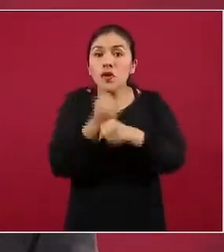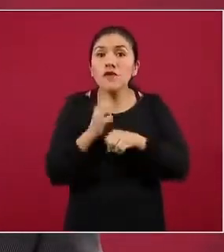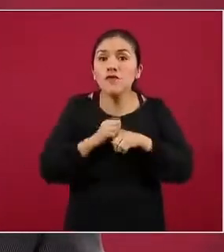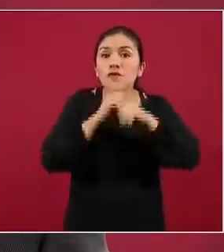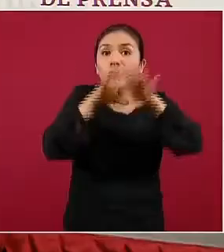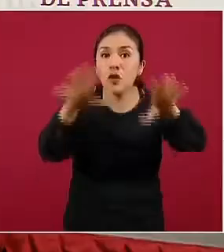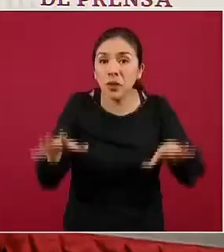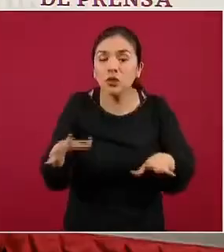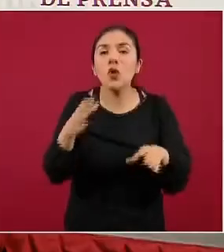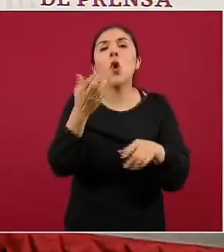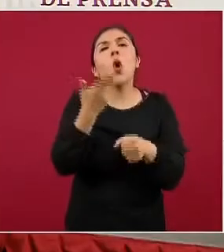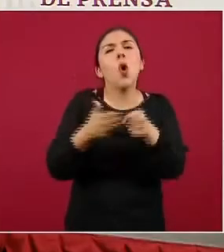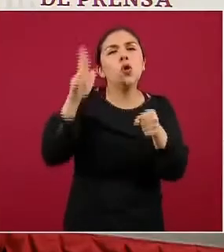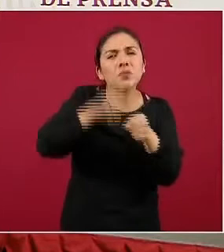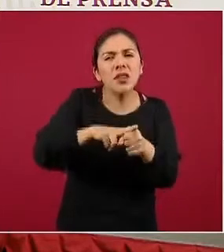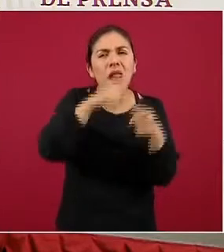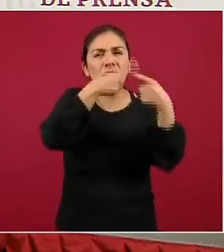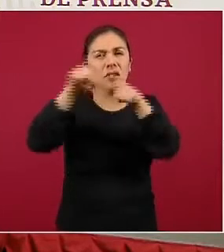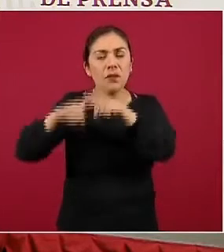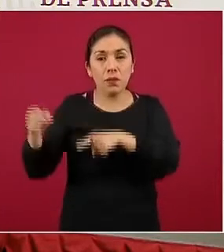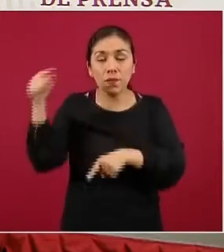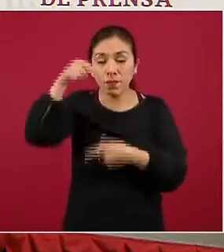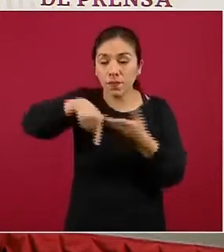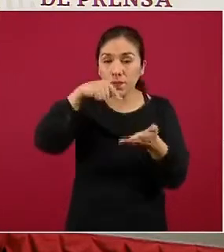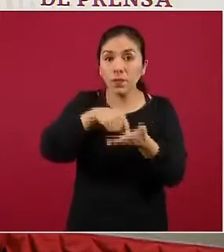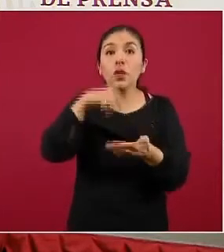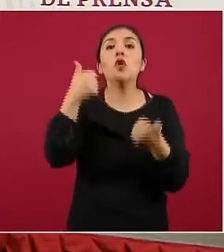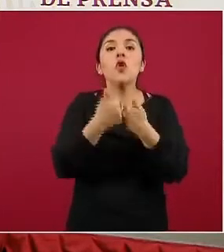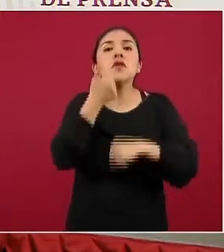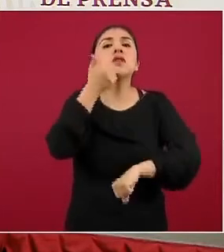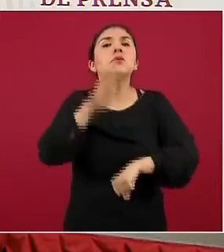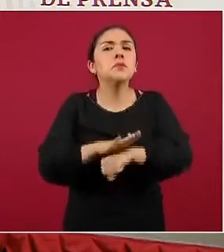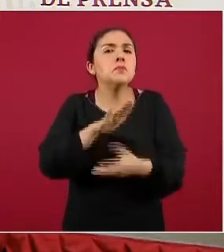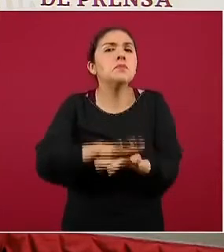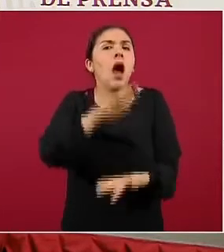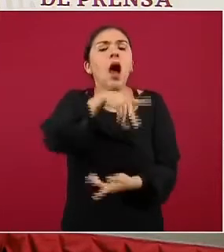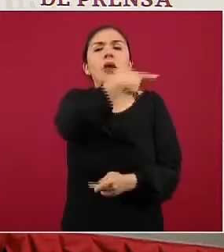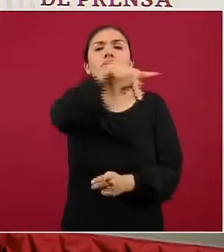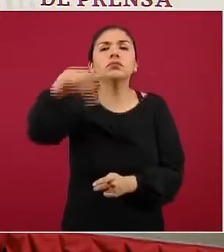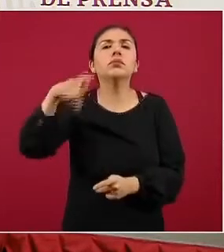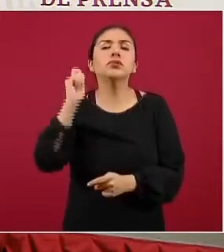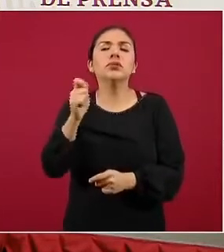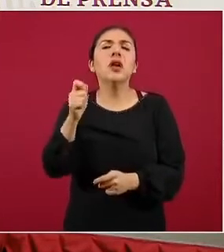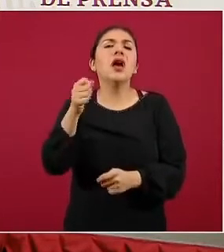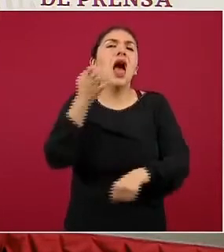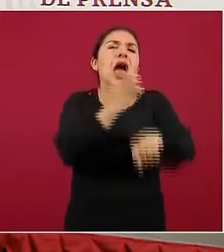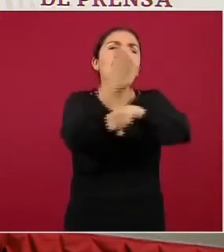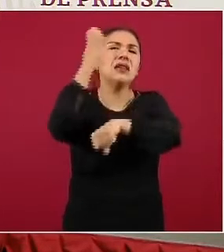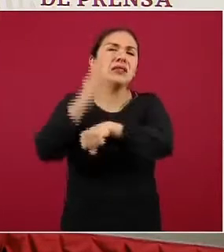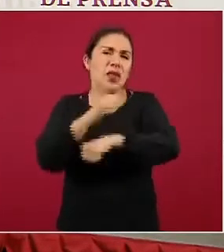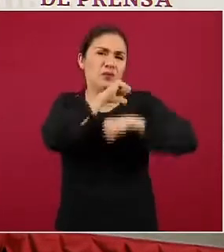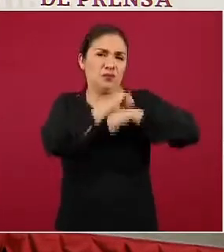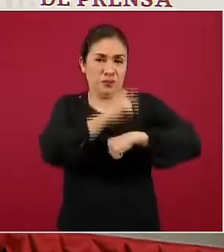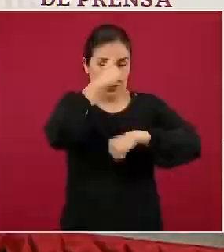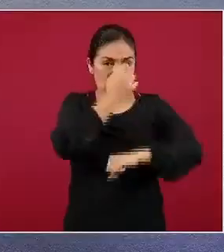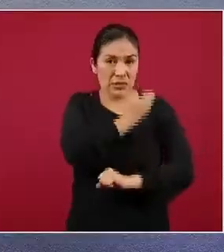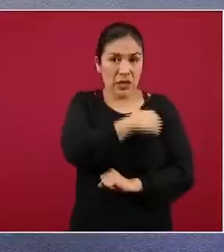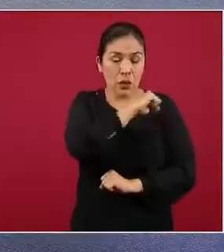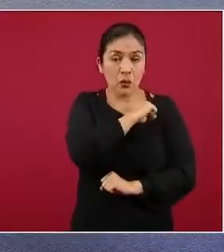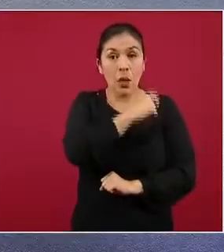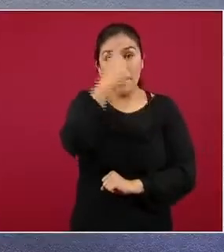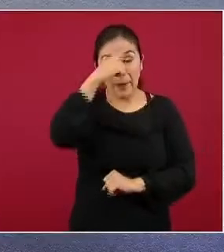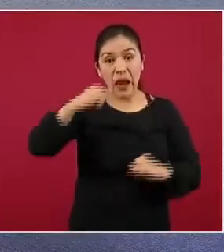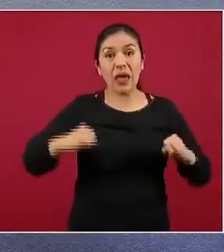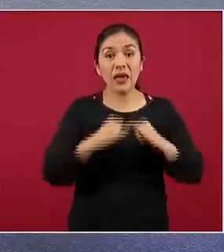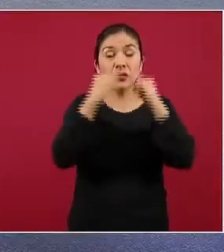los hospitales, esos hospitales los administran en su mayoría los servicios estatales de salud. Para las